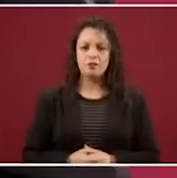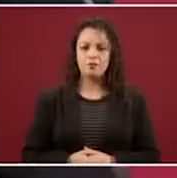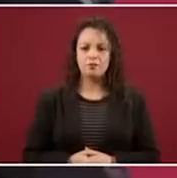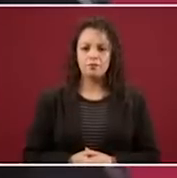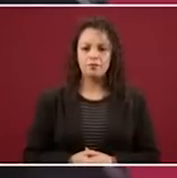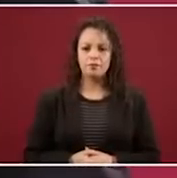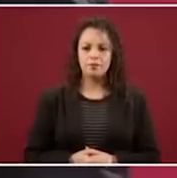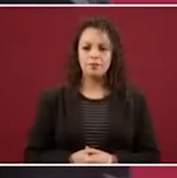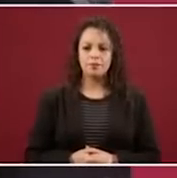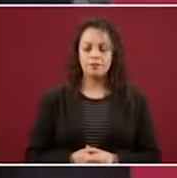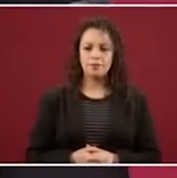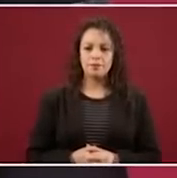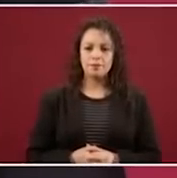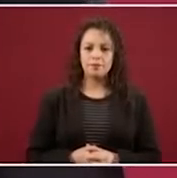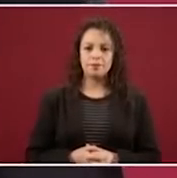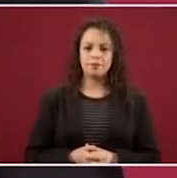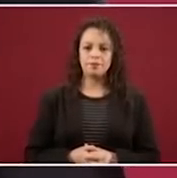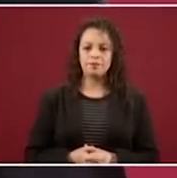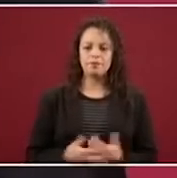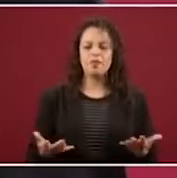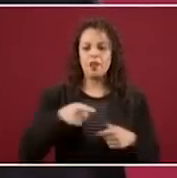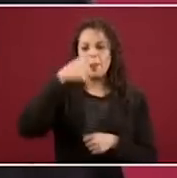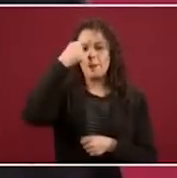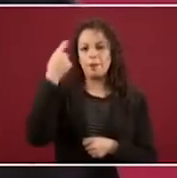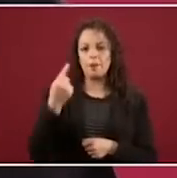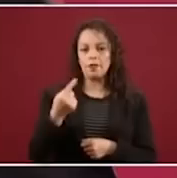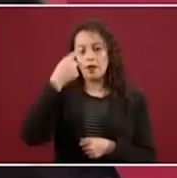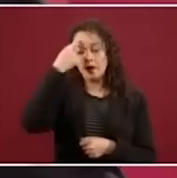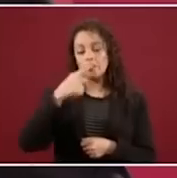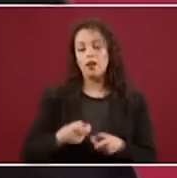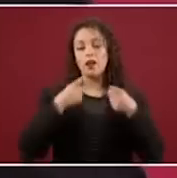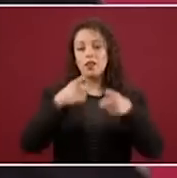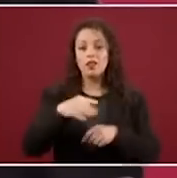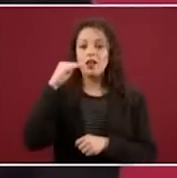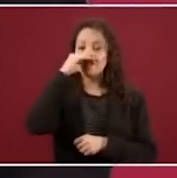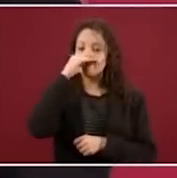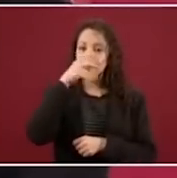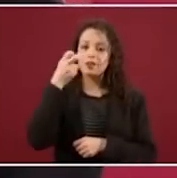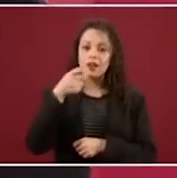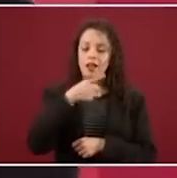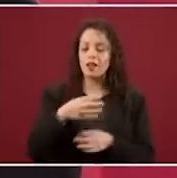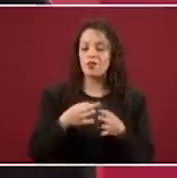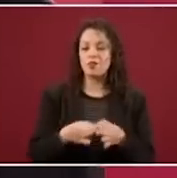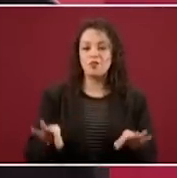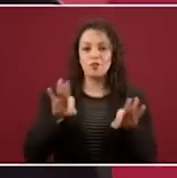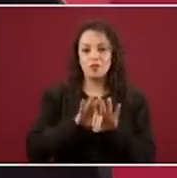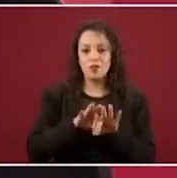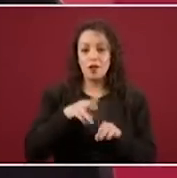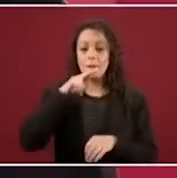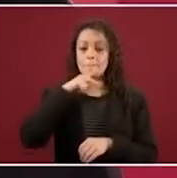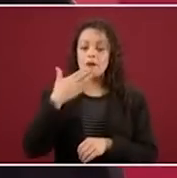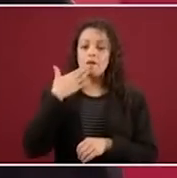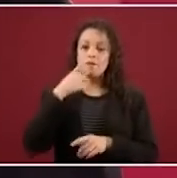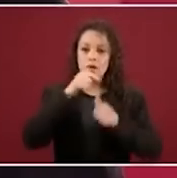con este propósito. El objetivo es la gratuidad, o sea, mejorar la calidad de los